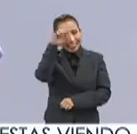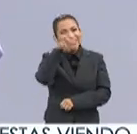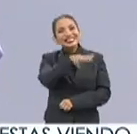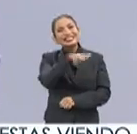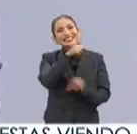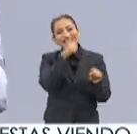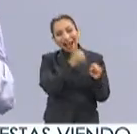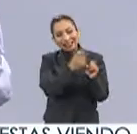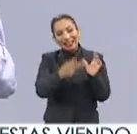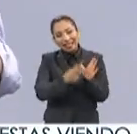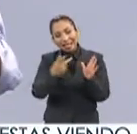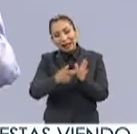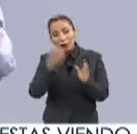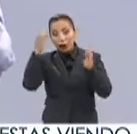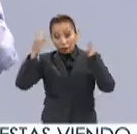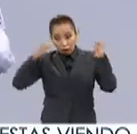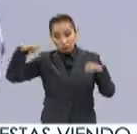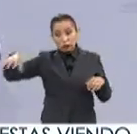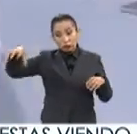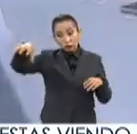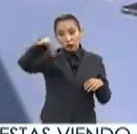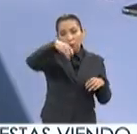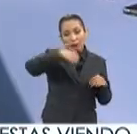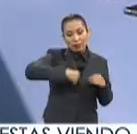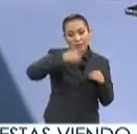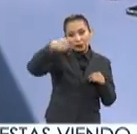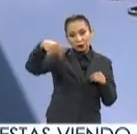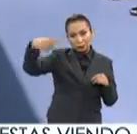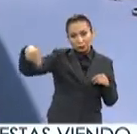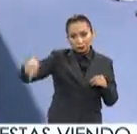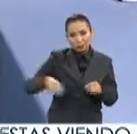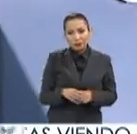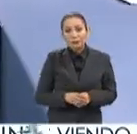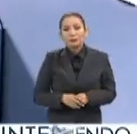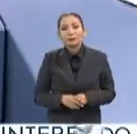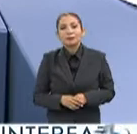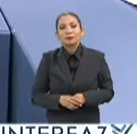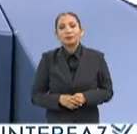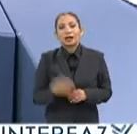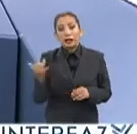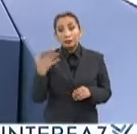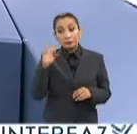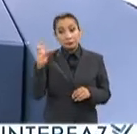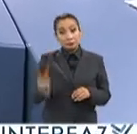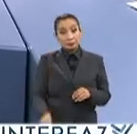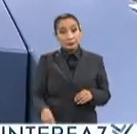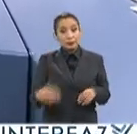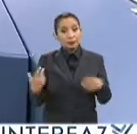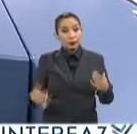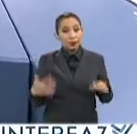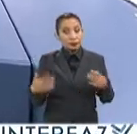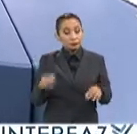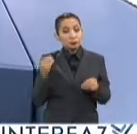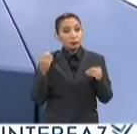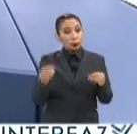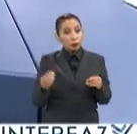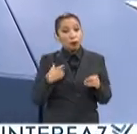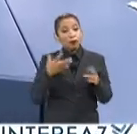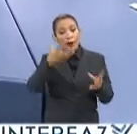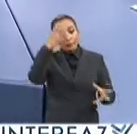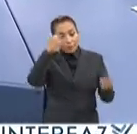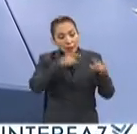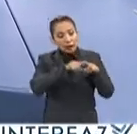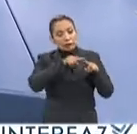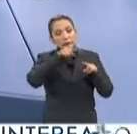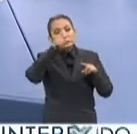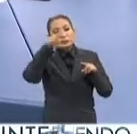es cierto, porque las exposiciones sí tienen como su vida propia, ¿no? Claro. Y vaya que sí hemos tenido una curva de aprendizaje en